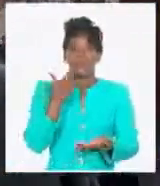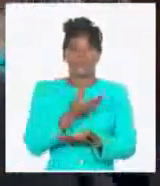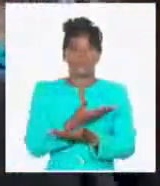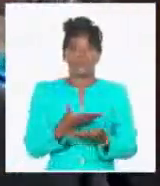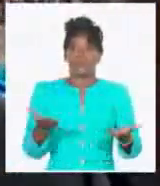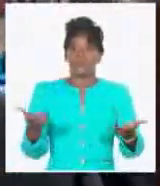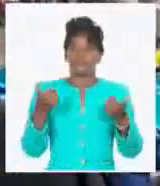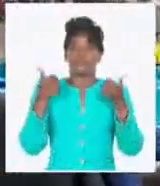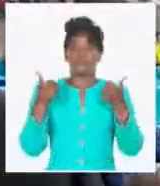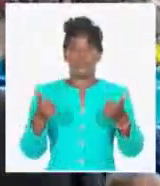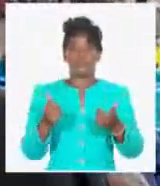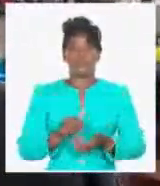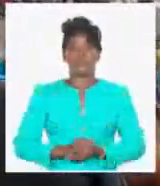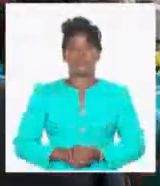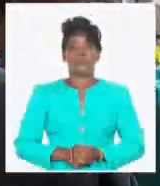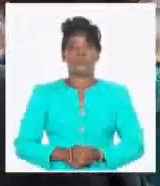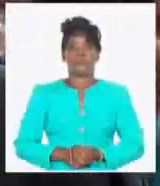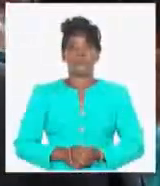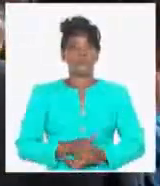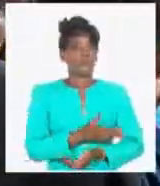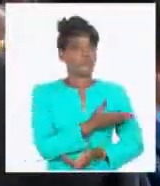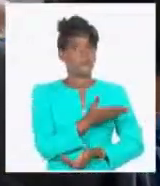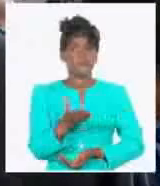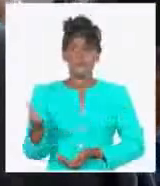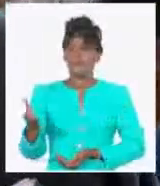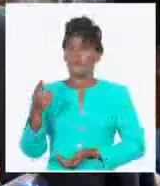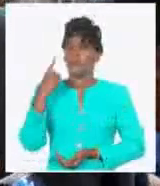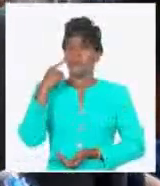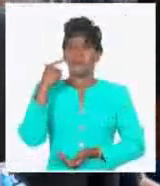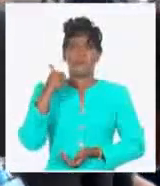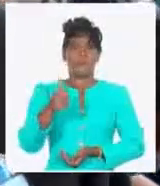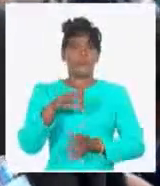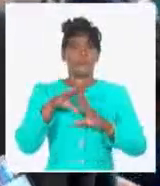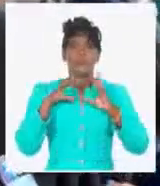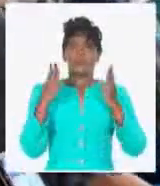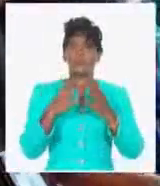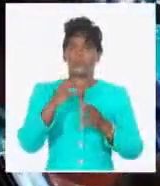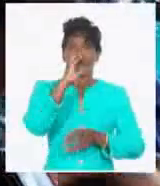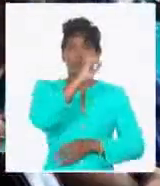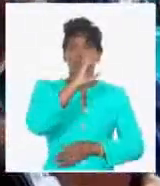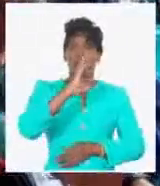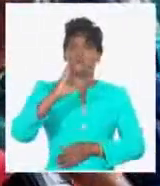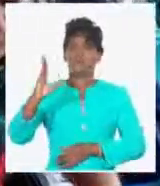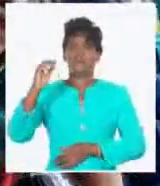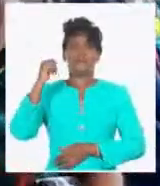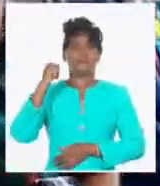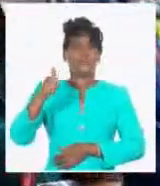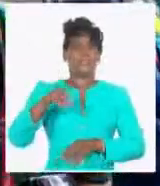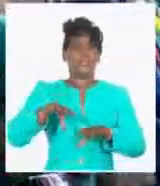bien, las preparaciones están muy bien.